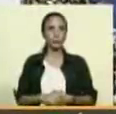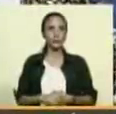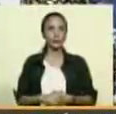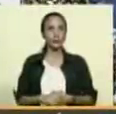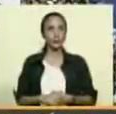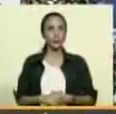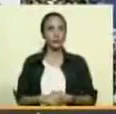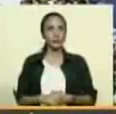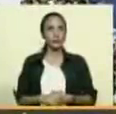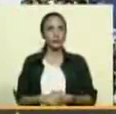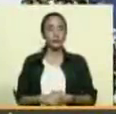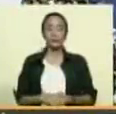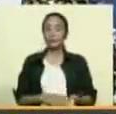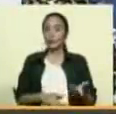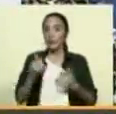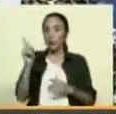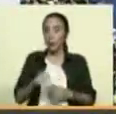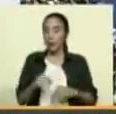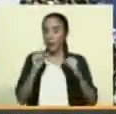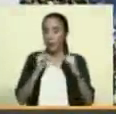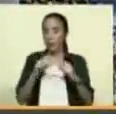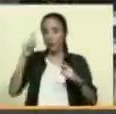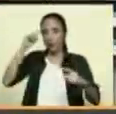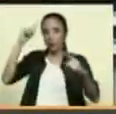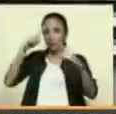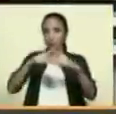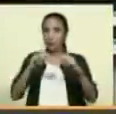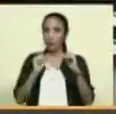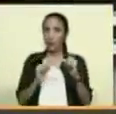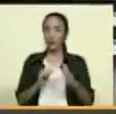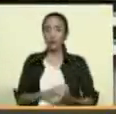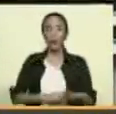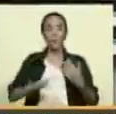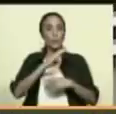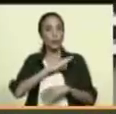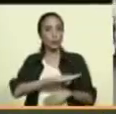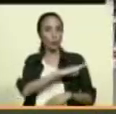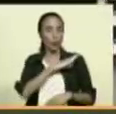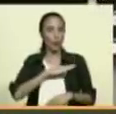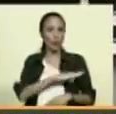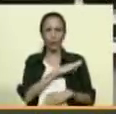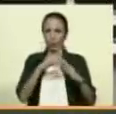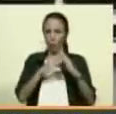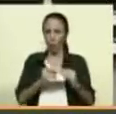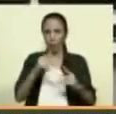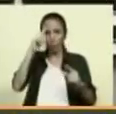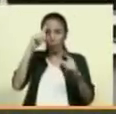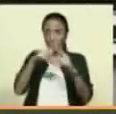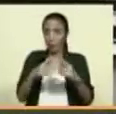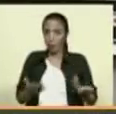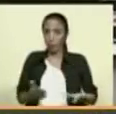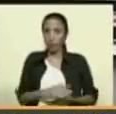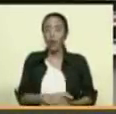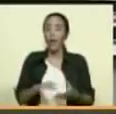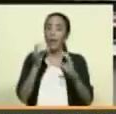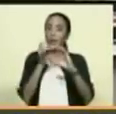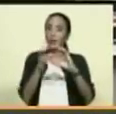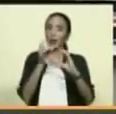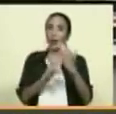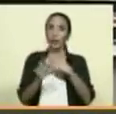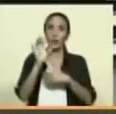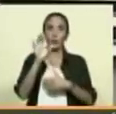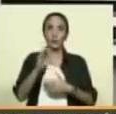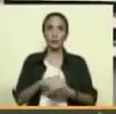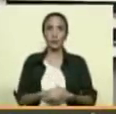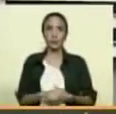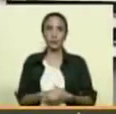Y tenemos que fortalecer todas las misiones y grandes misiones a través del carnet de la